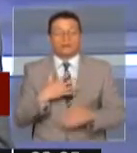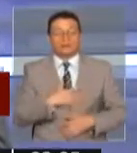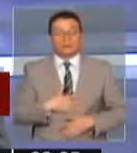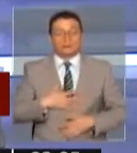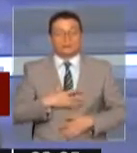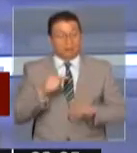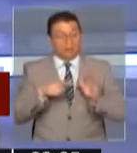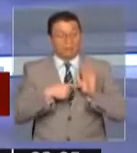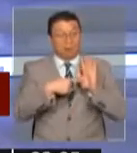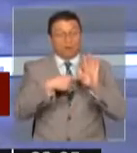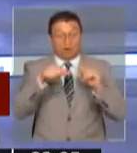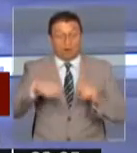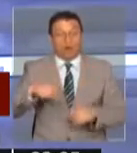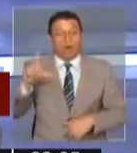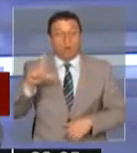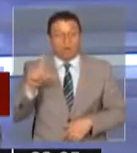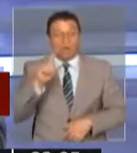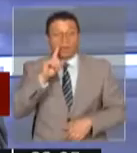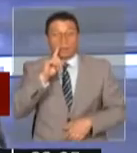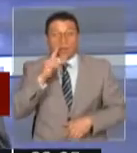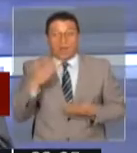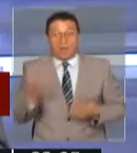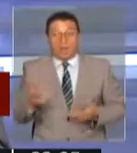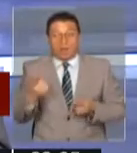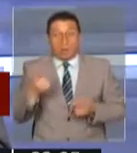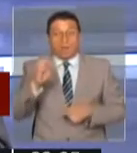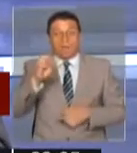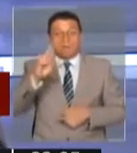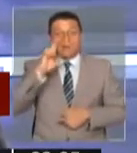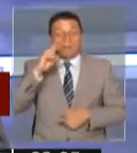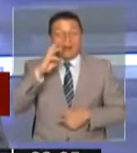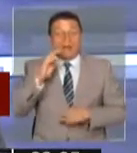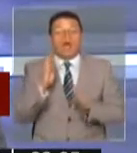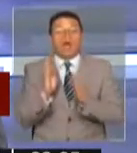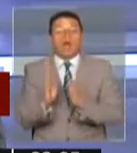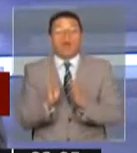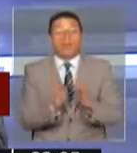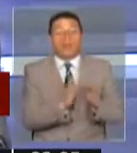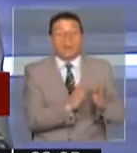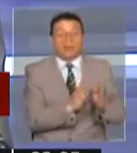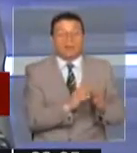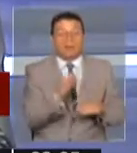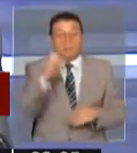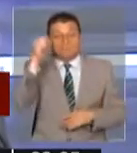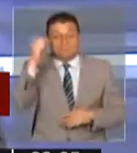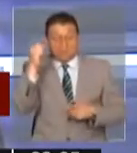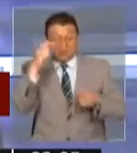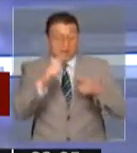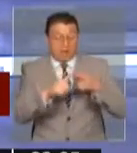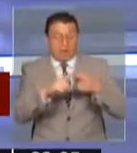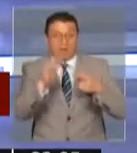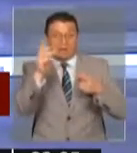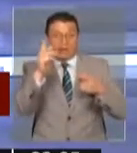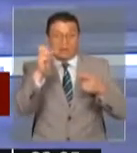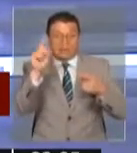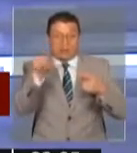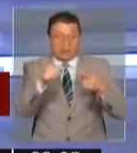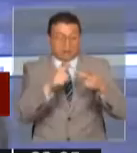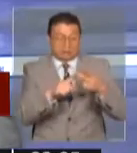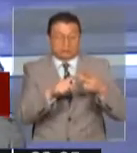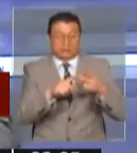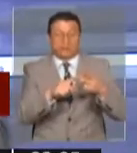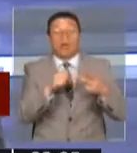clara es que hoy lunes tenemos básicamente una primaria bastante ordenada. Está Sebastián Piñera, está Felipe Kast y se